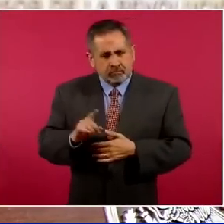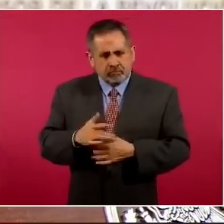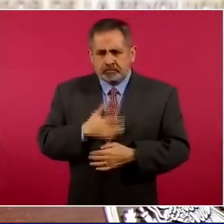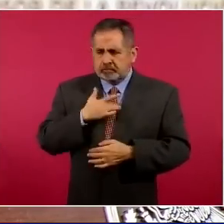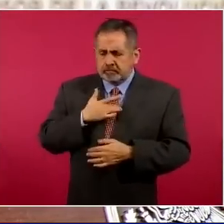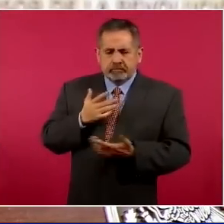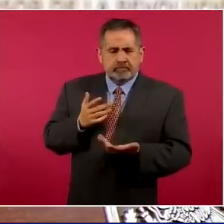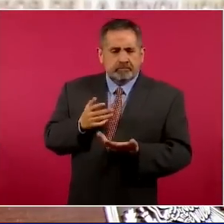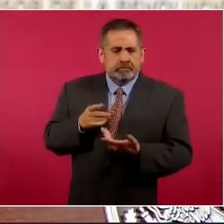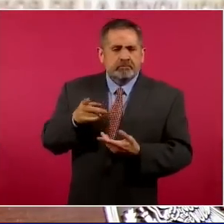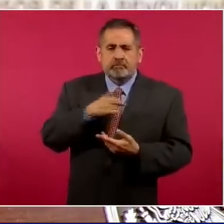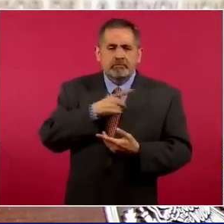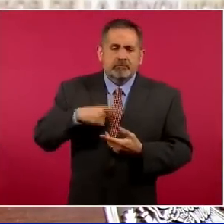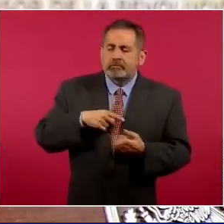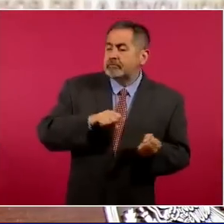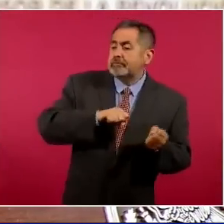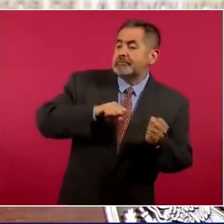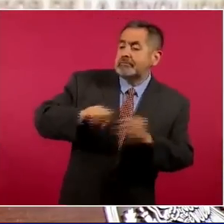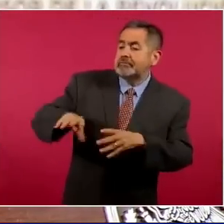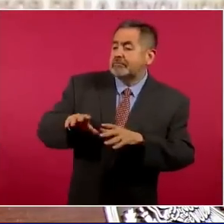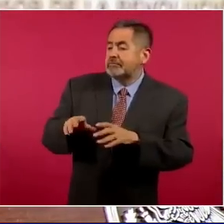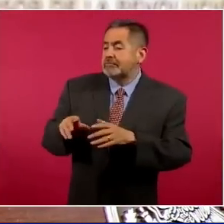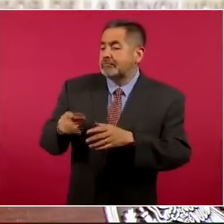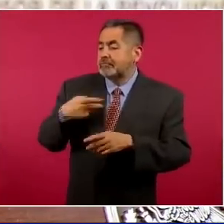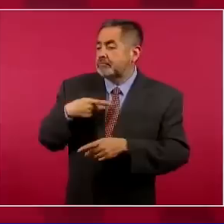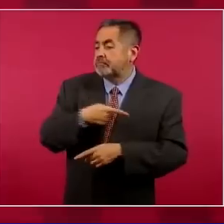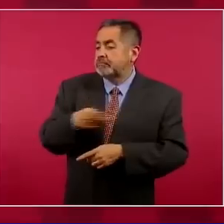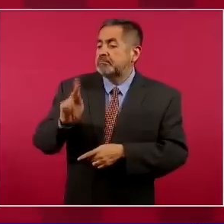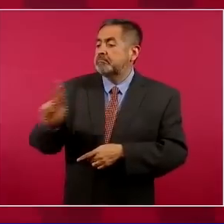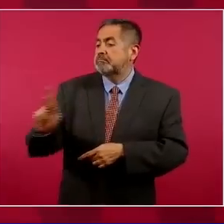que no abandone